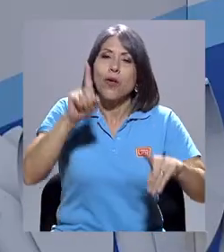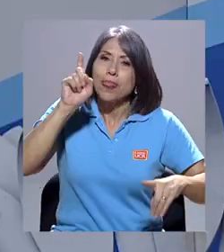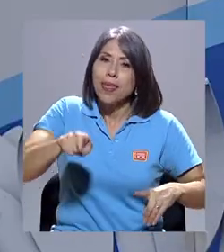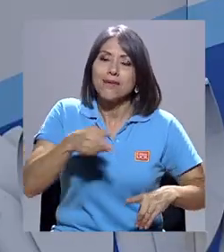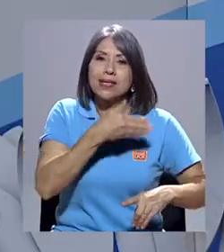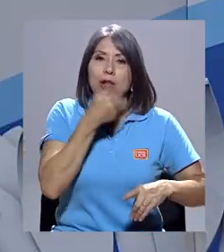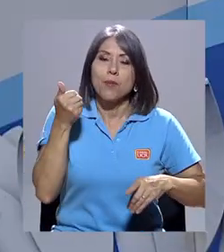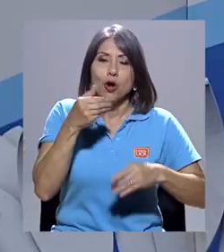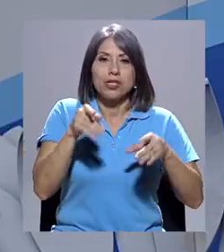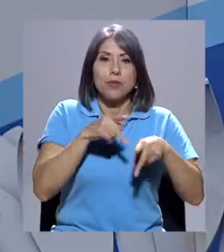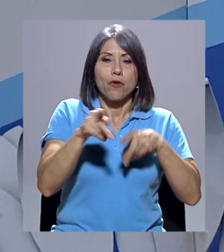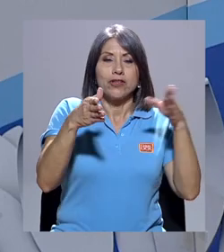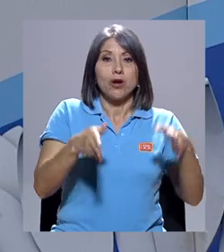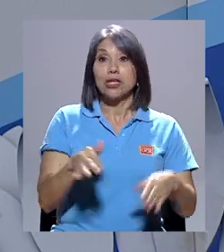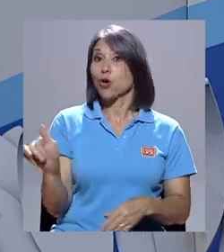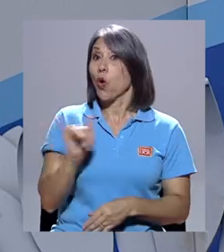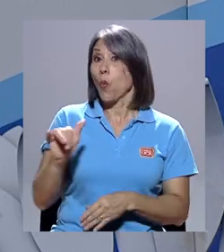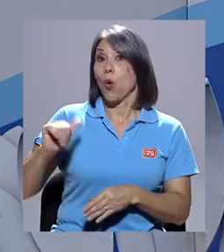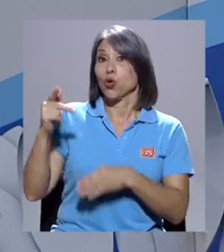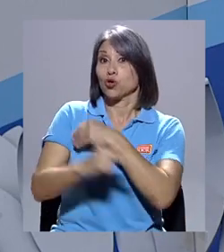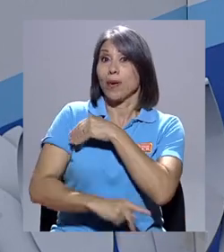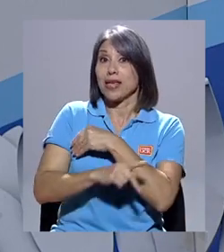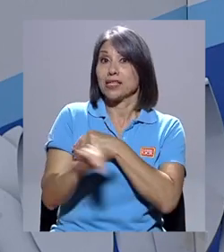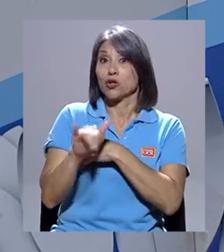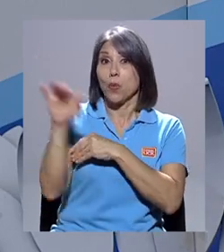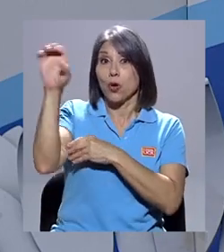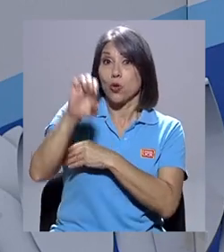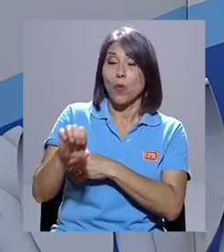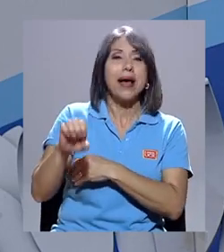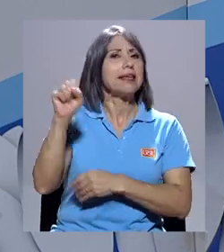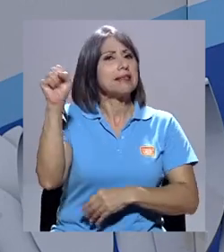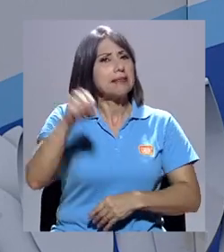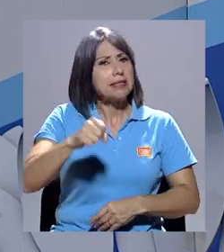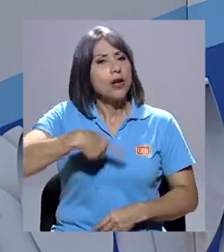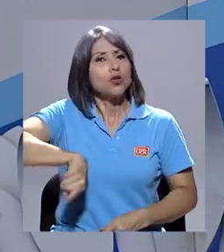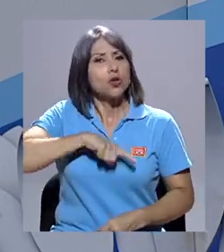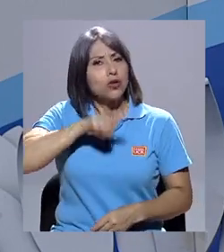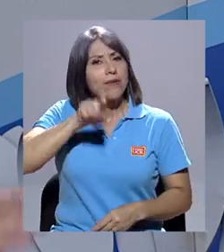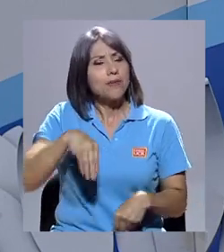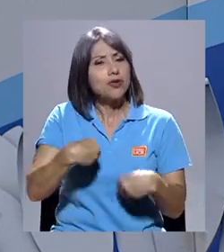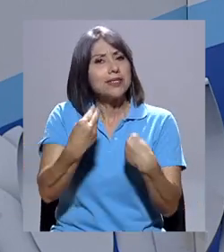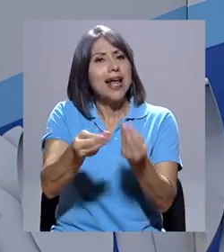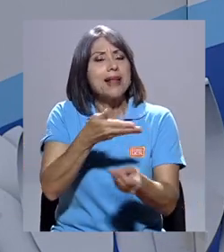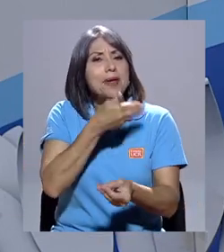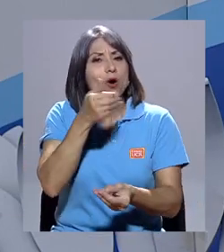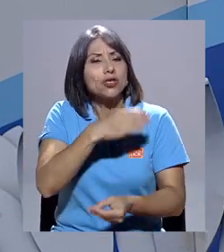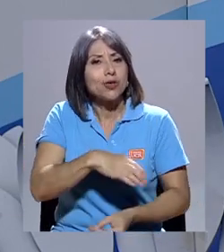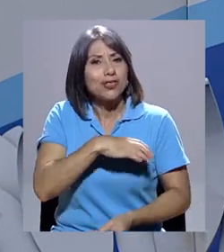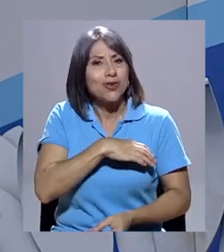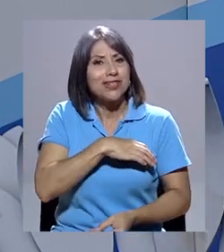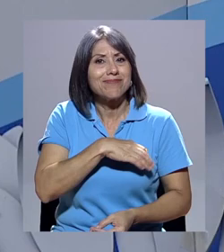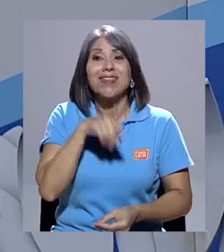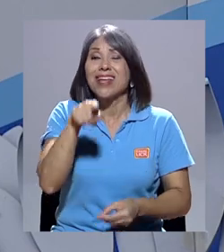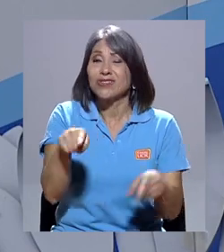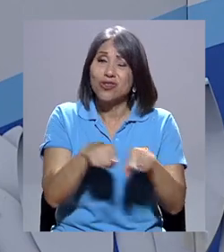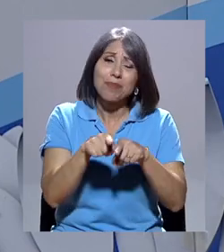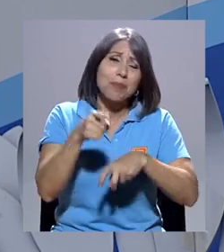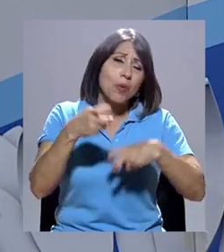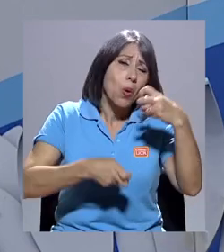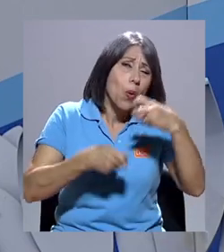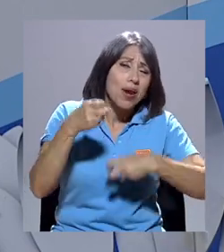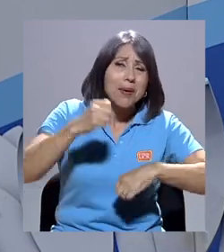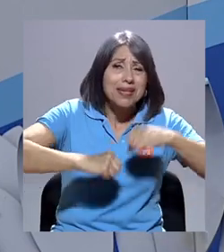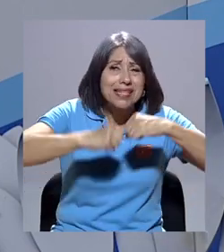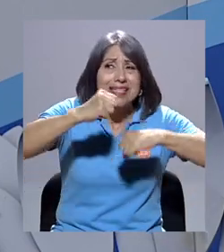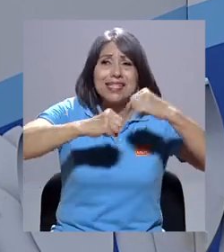como nosotros para colocar esos planes claro y tenemos que dar en las mejores condiciones que también esto se une a problemas de infraestructura que también venimos hablando